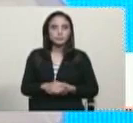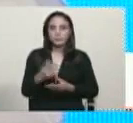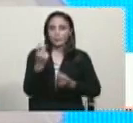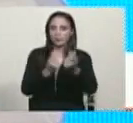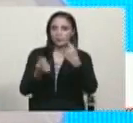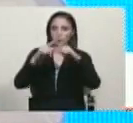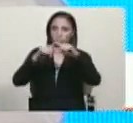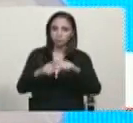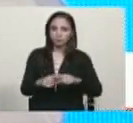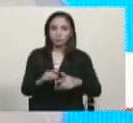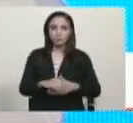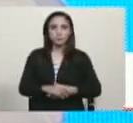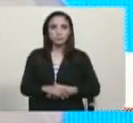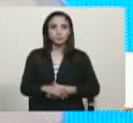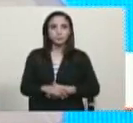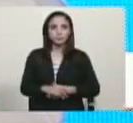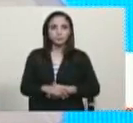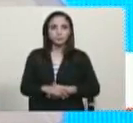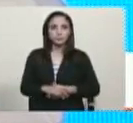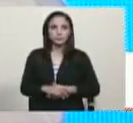recursos